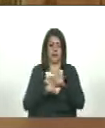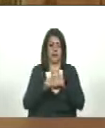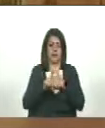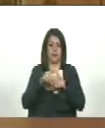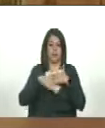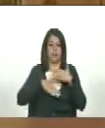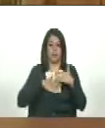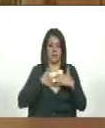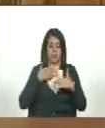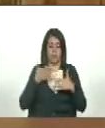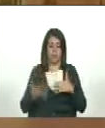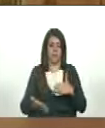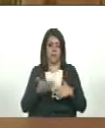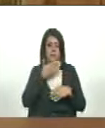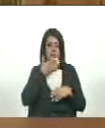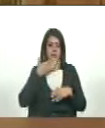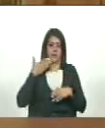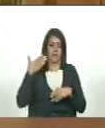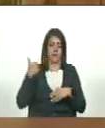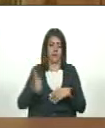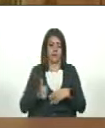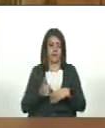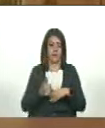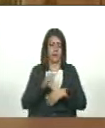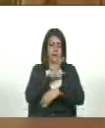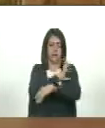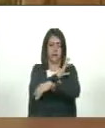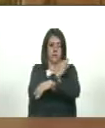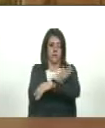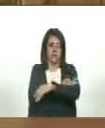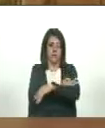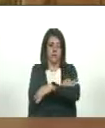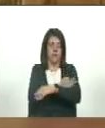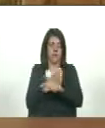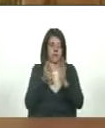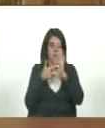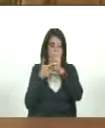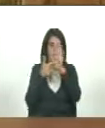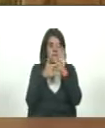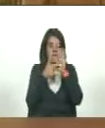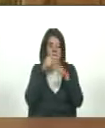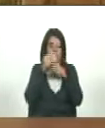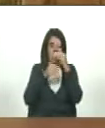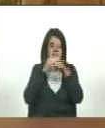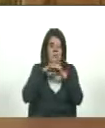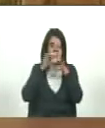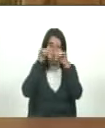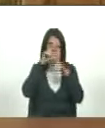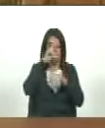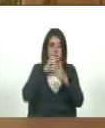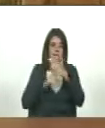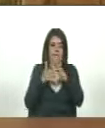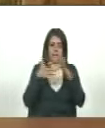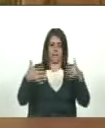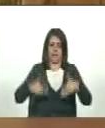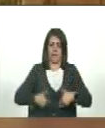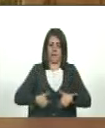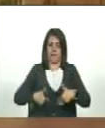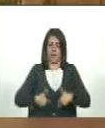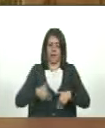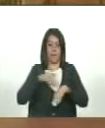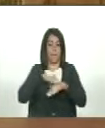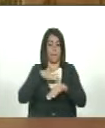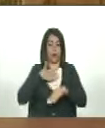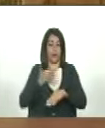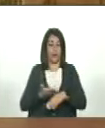la posibilidad, mejorar su fortaleza con los indicadores. Este año ha hecho un gran esfuerzo